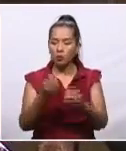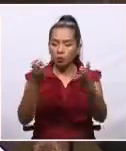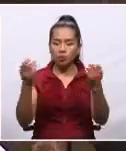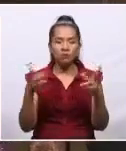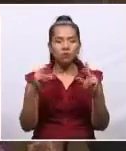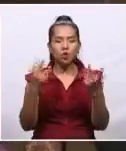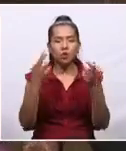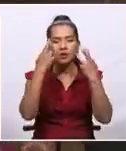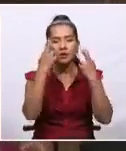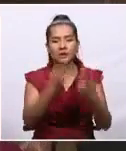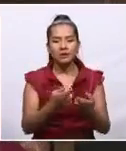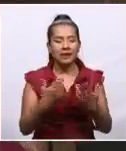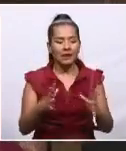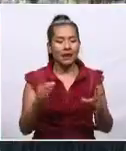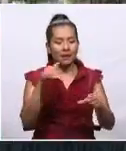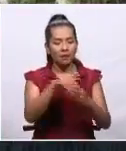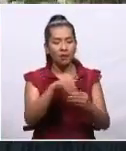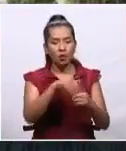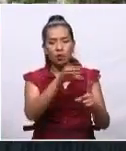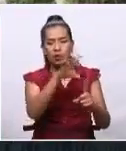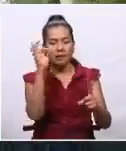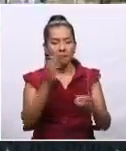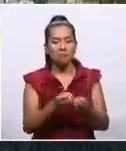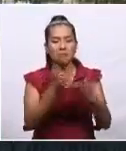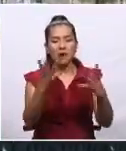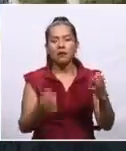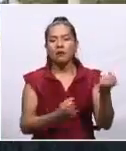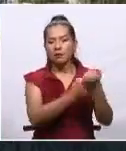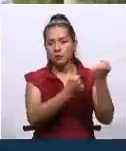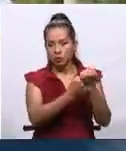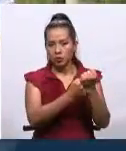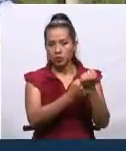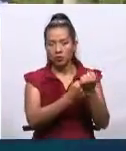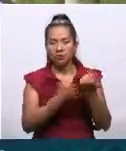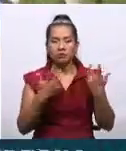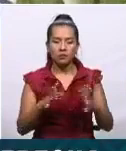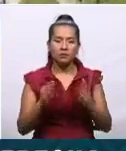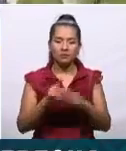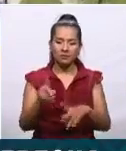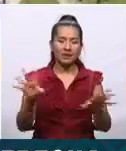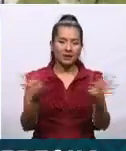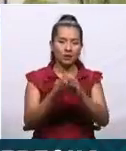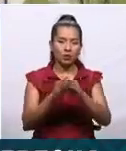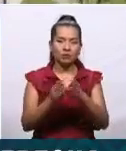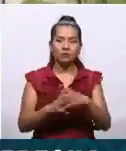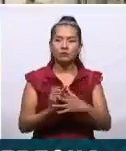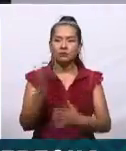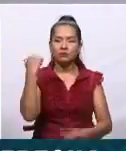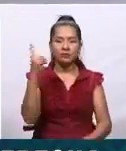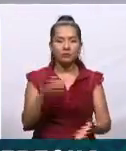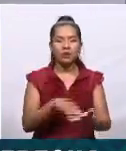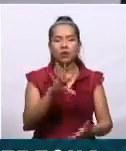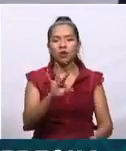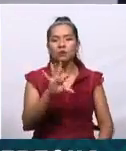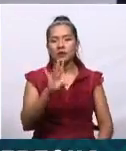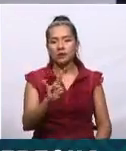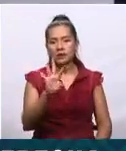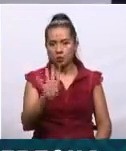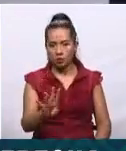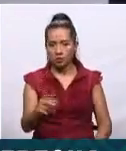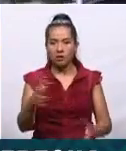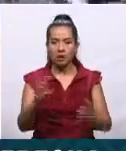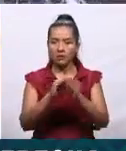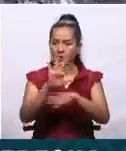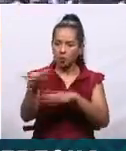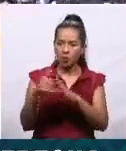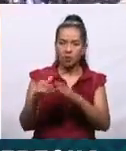mayoría, la decisión de la mayoría de los bolivianos. El Congreso de Acción Política Conservadora reúne desde 1974 a líderes del mundo